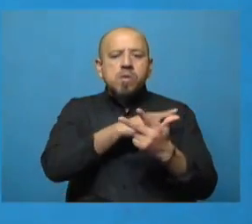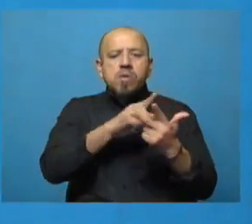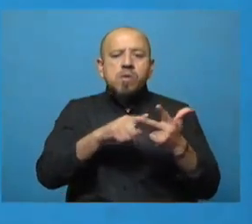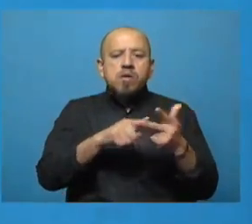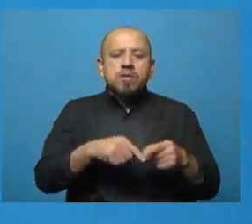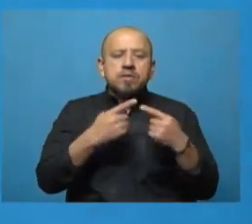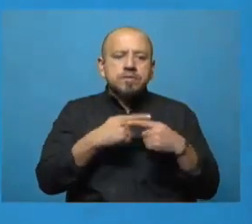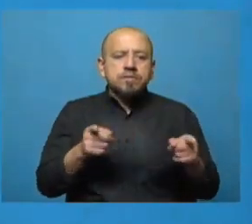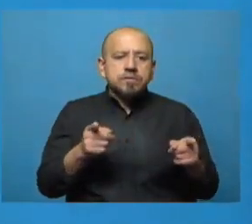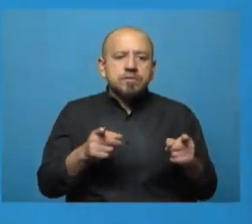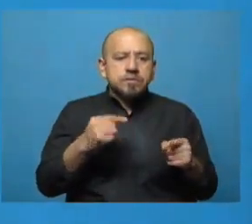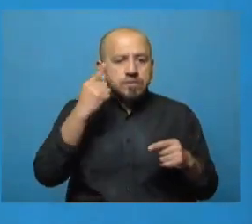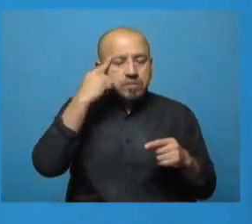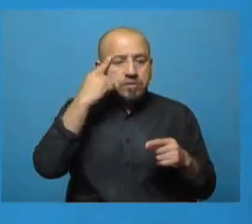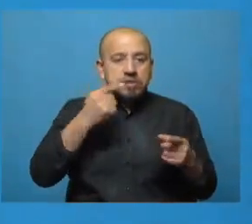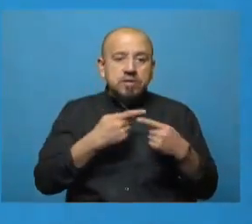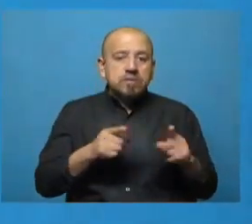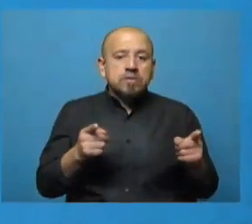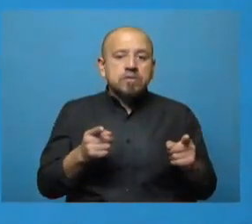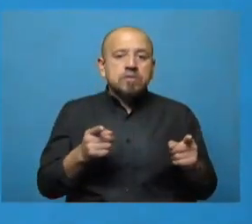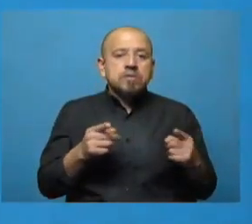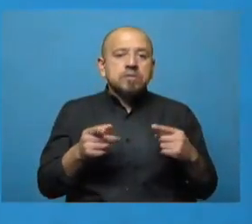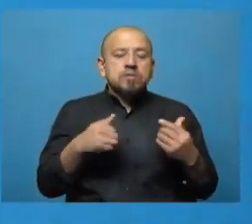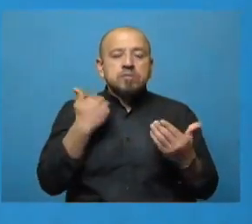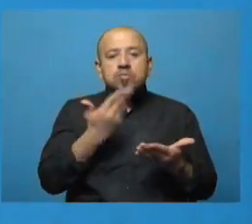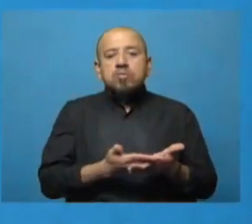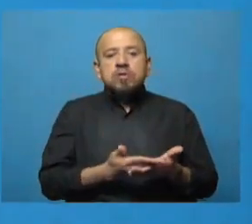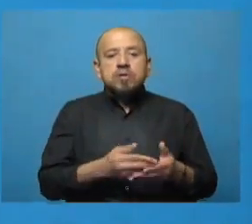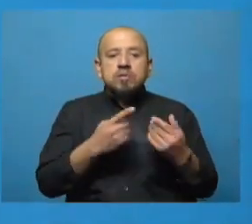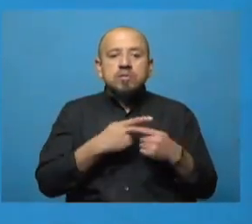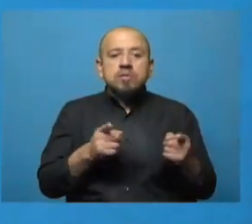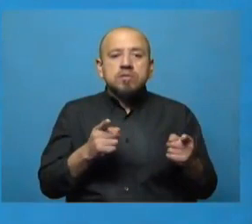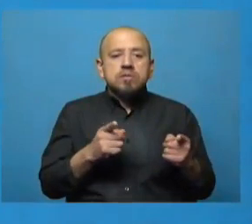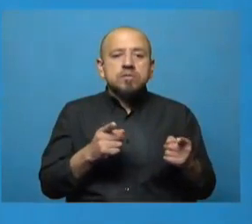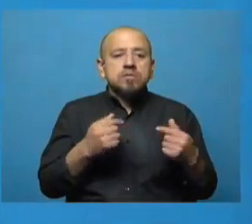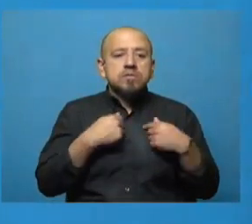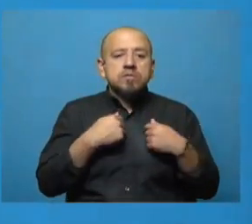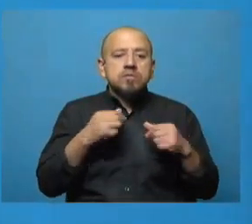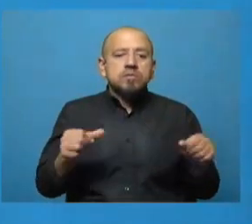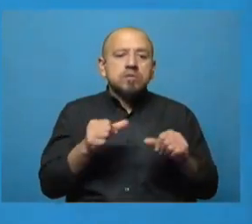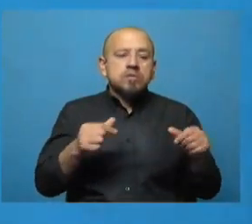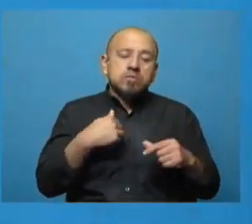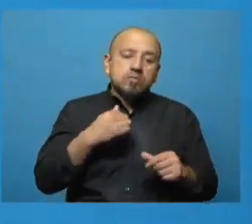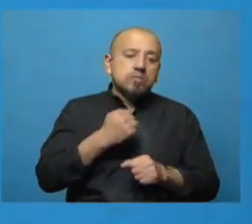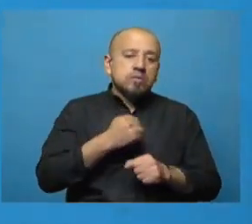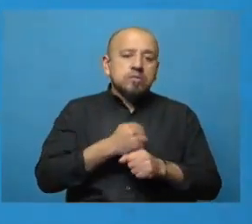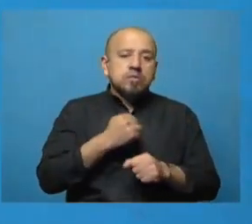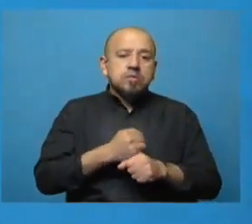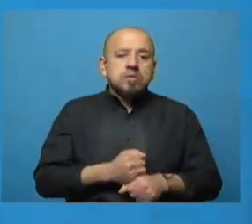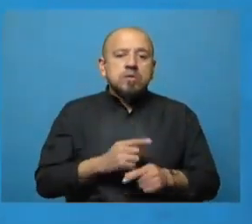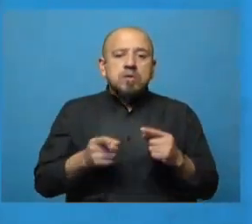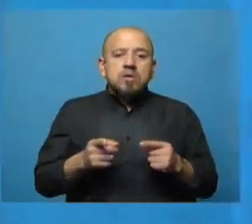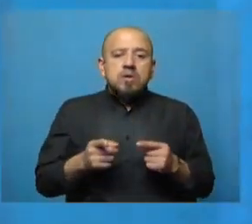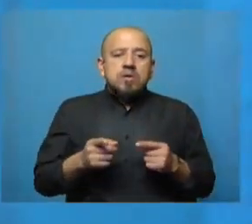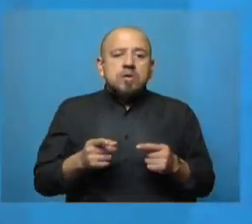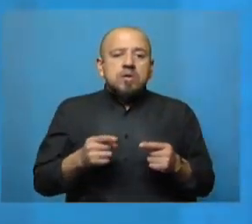que piensan diferente además no que su propuestas distintas Bueno yo hago mi trabajo y trato de